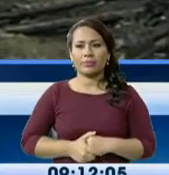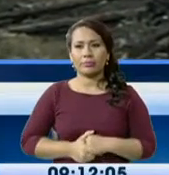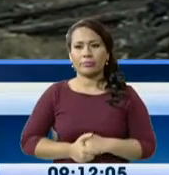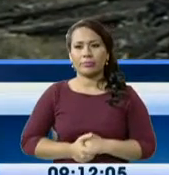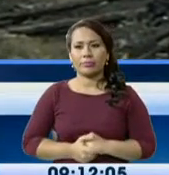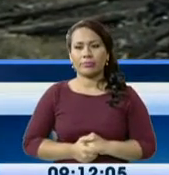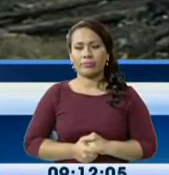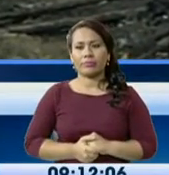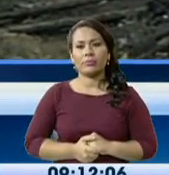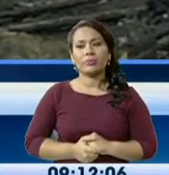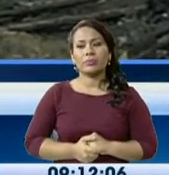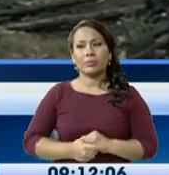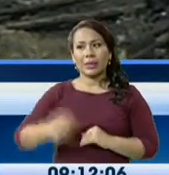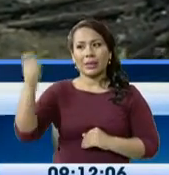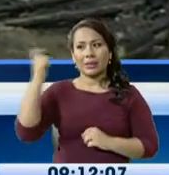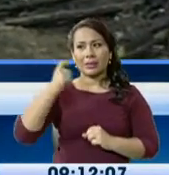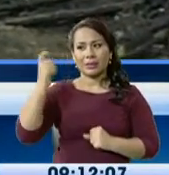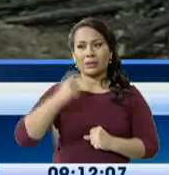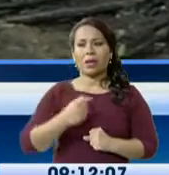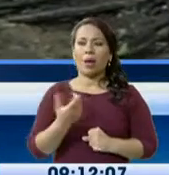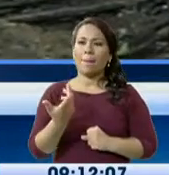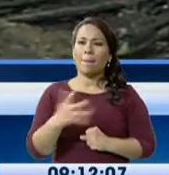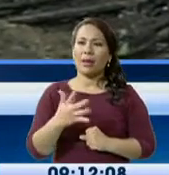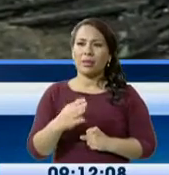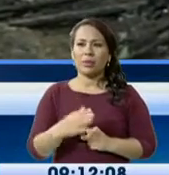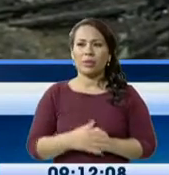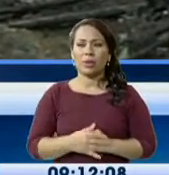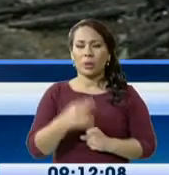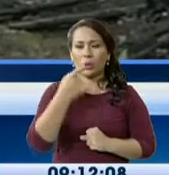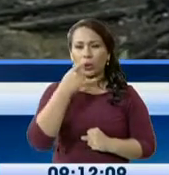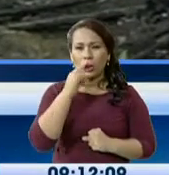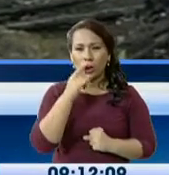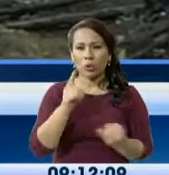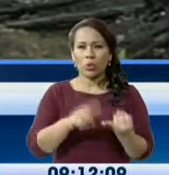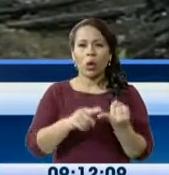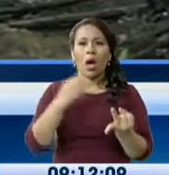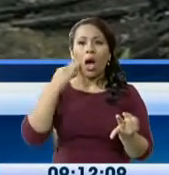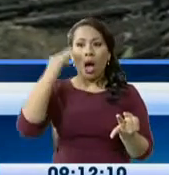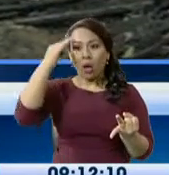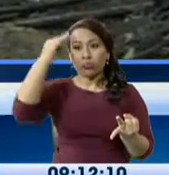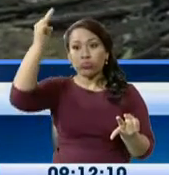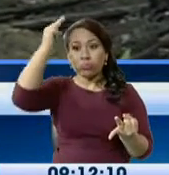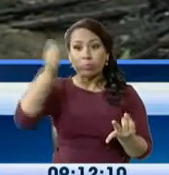entonces necesitan... entre niños, adultos y adultos mayores. Correcto.